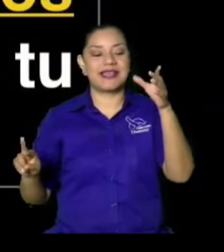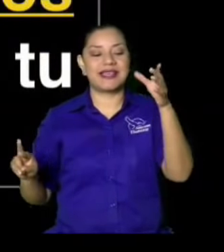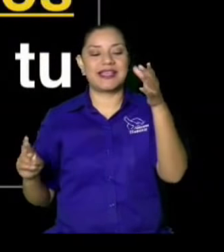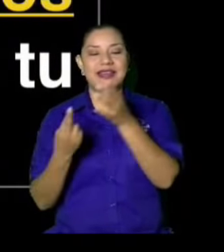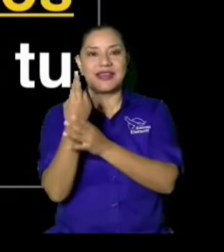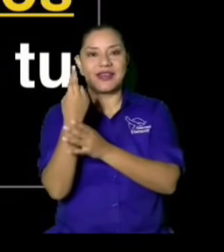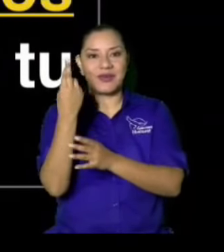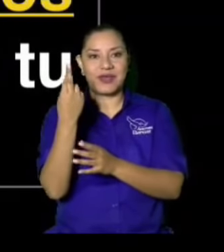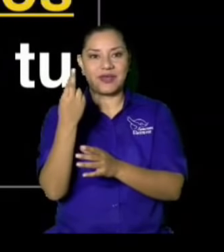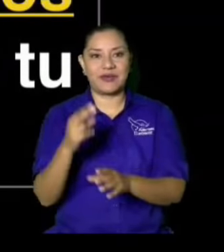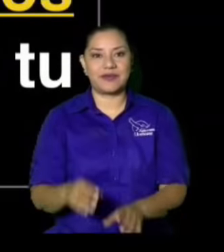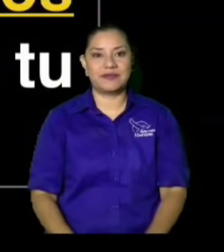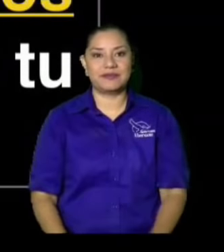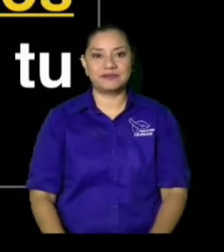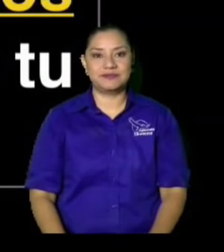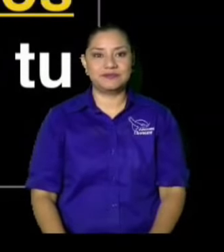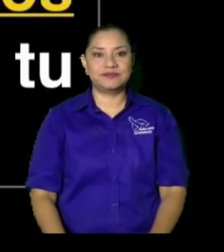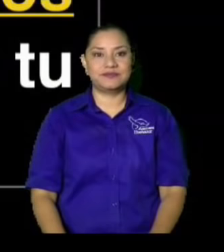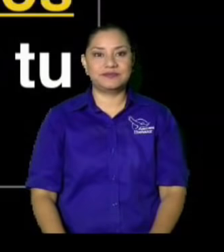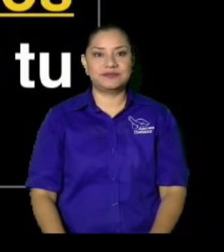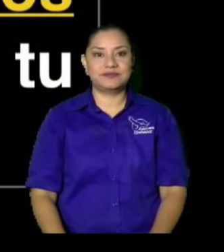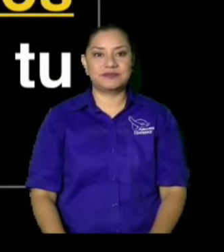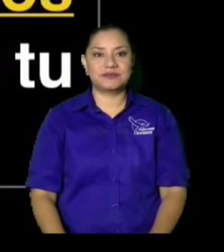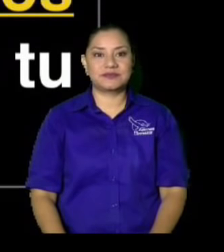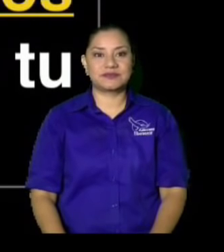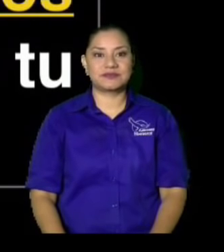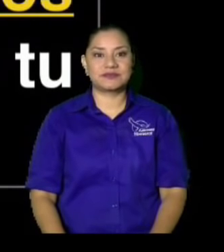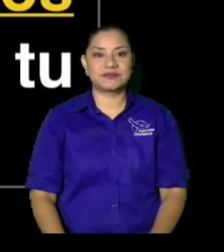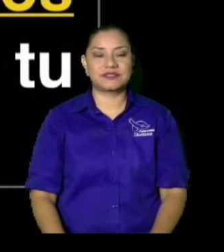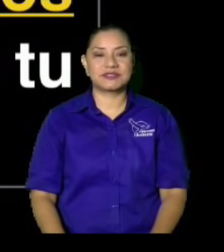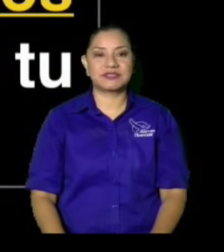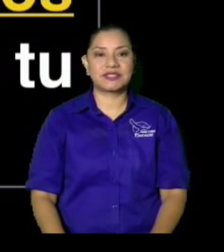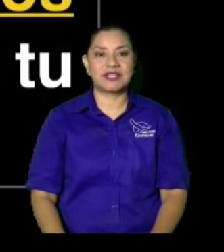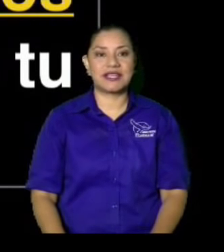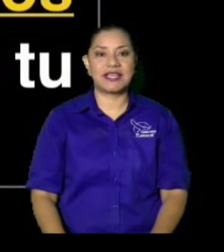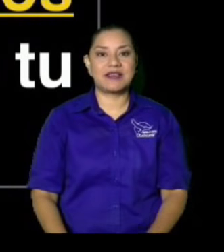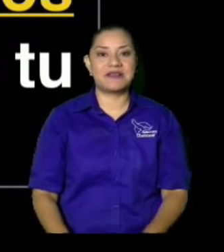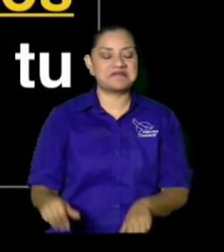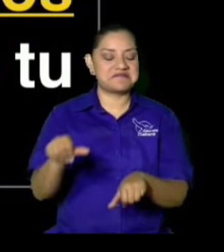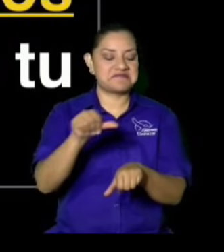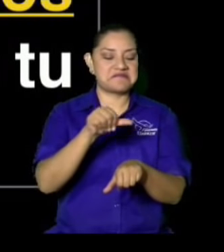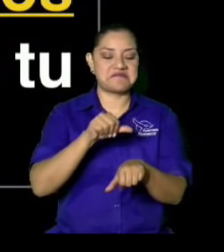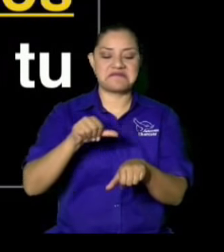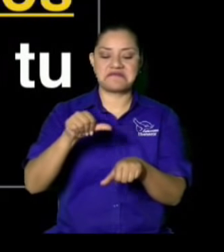rama, renuevo, saeta, ungido, valiente, vástago.